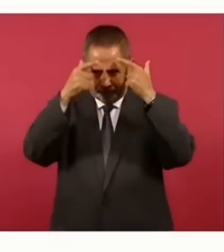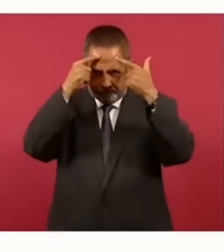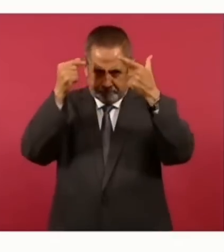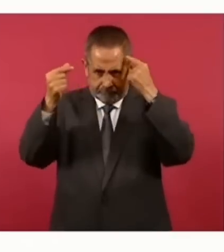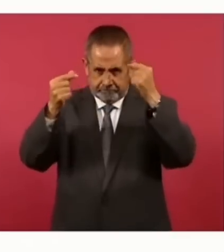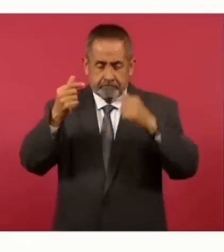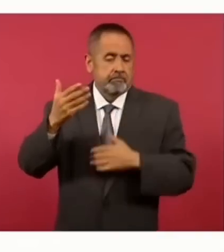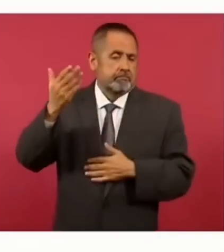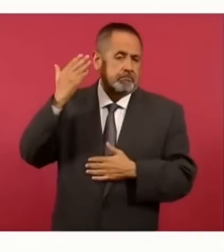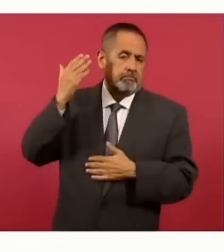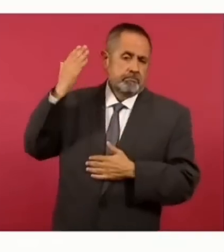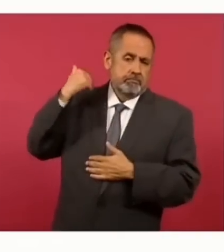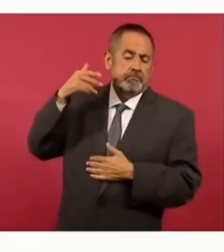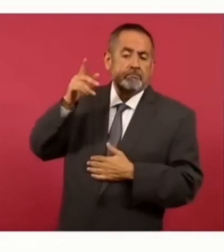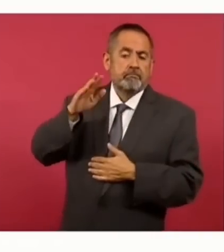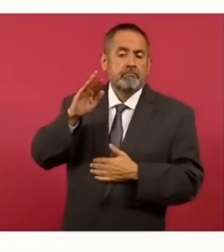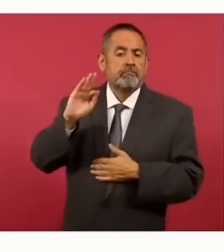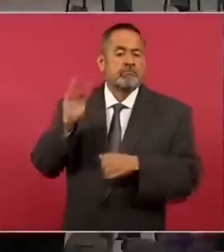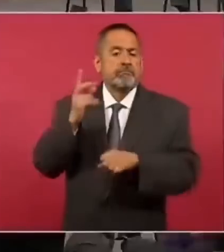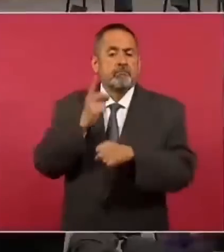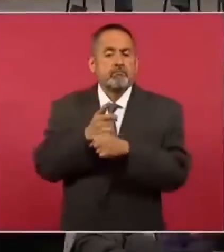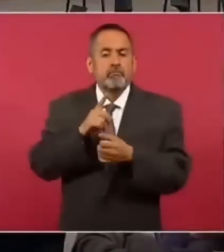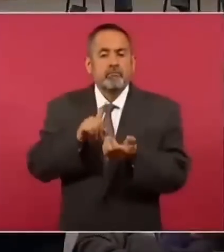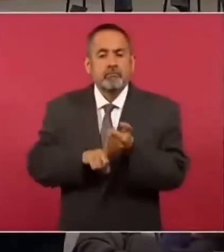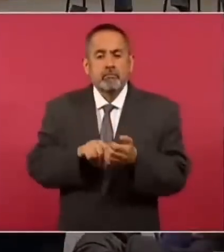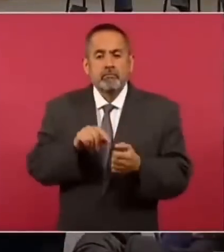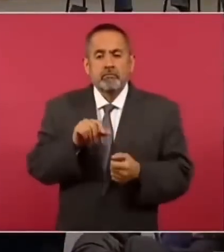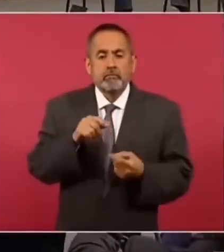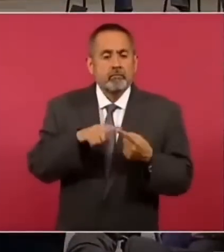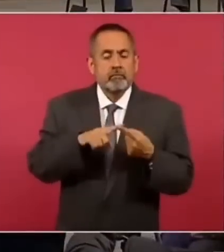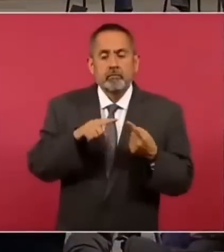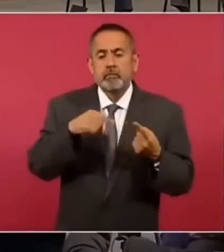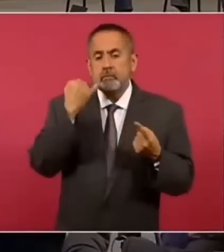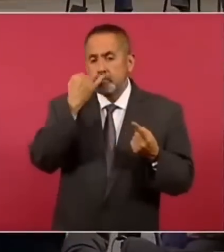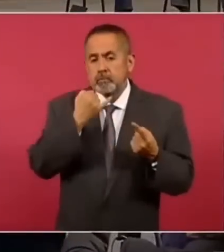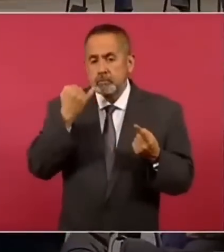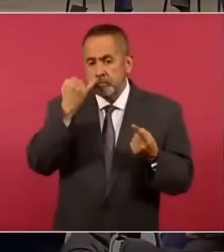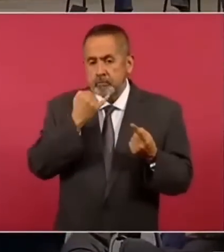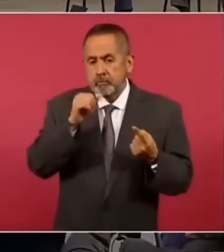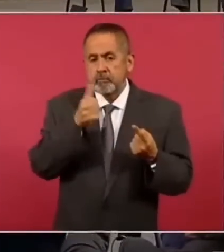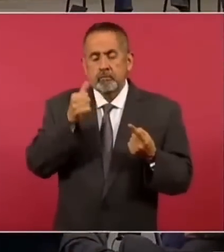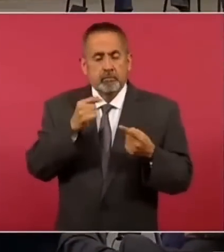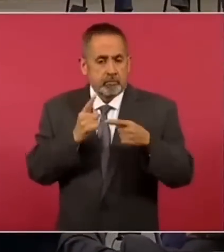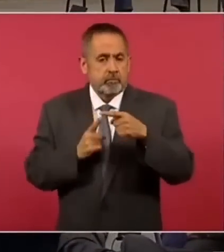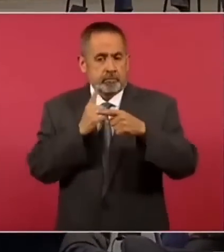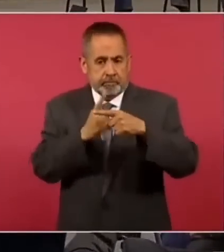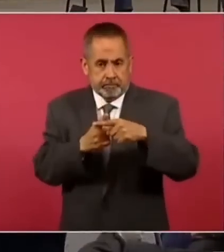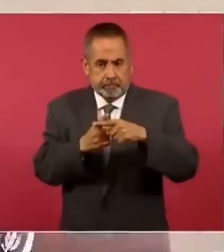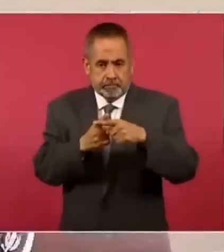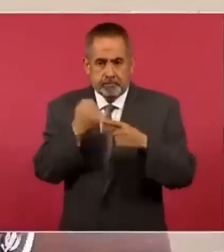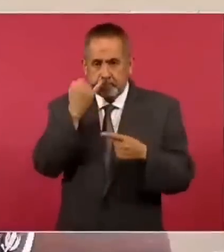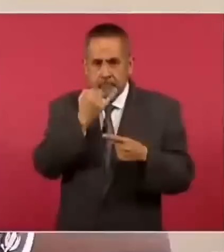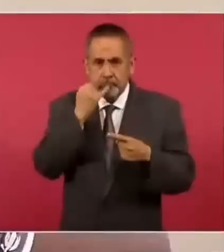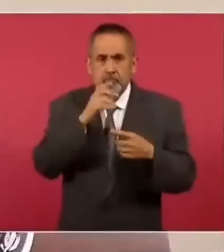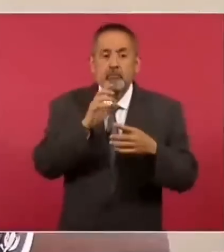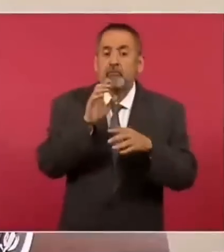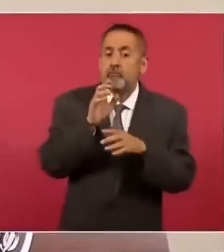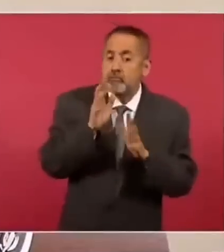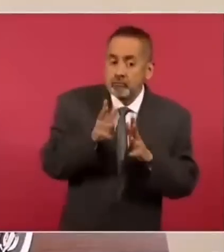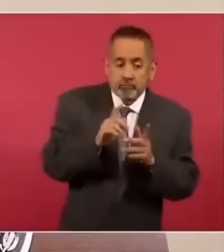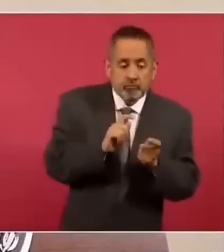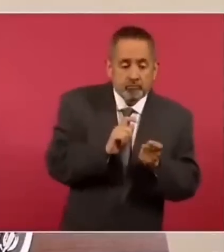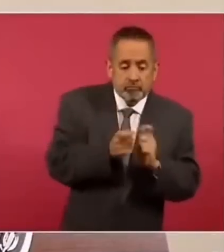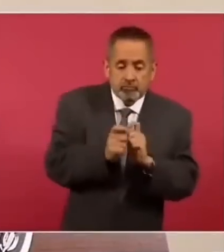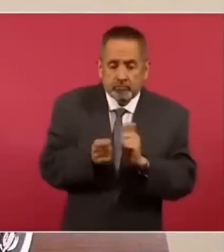la facultad se necesitaba el dominio de un idioma o la traducción de